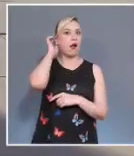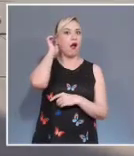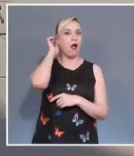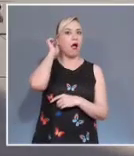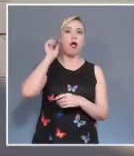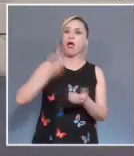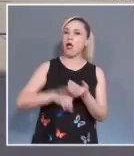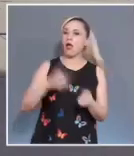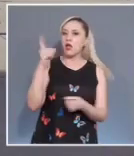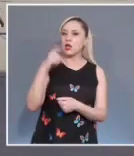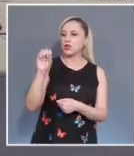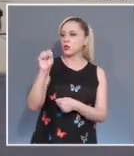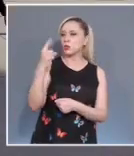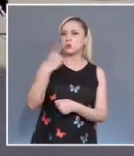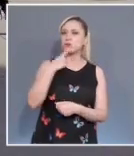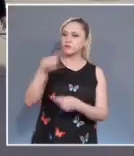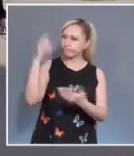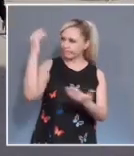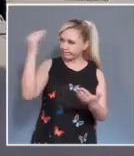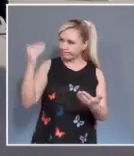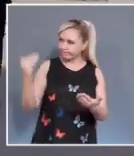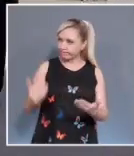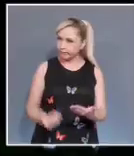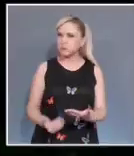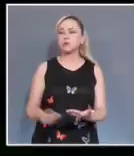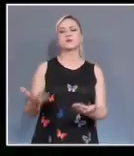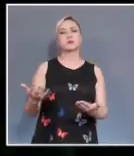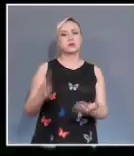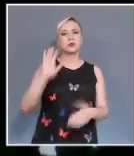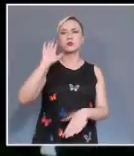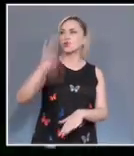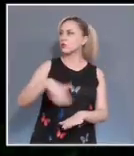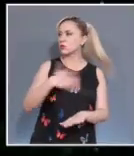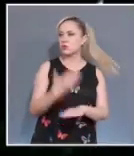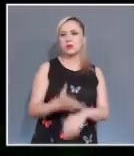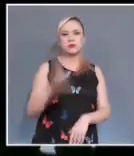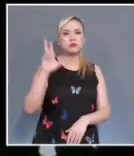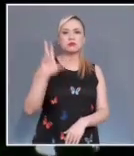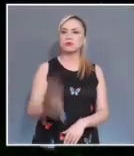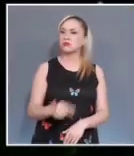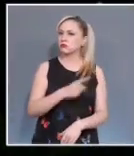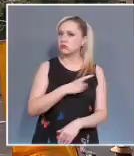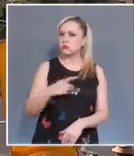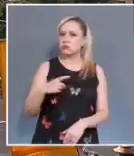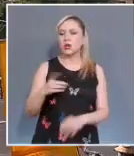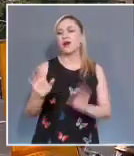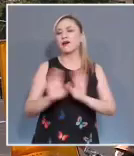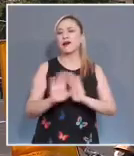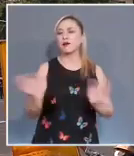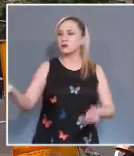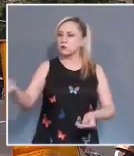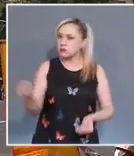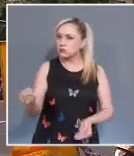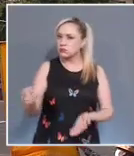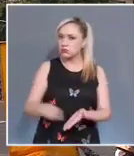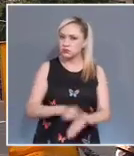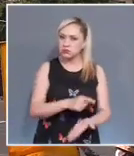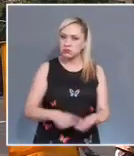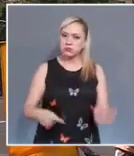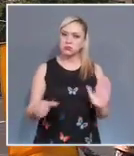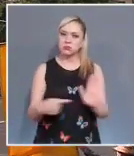de reclamación interpuestos contra desechamientos, admisiones y suspensiones dictadas en